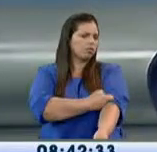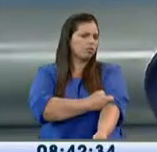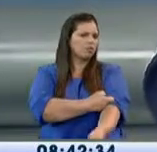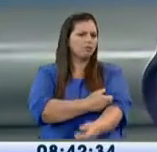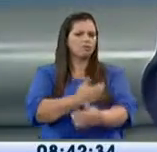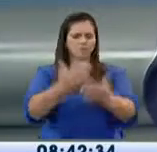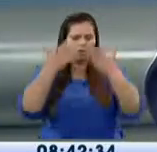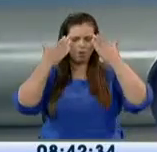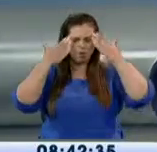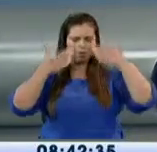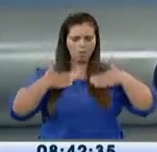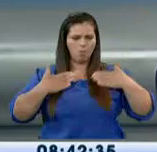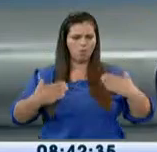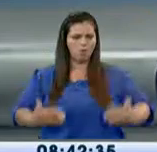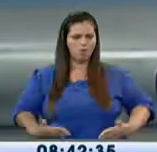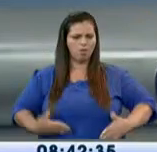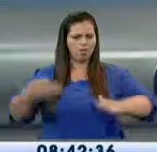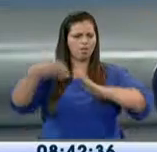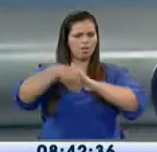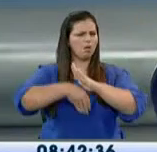contamos en la siguiente nota periodística.